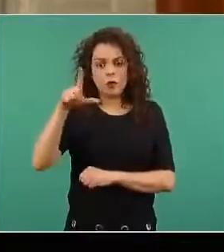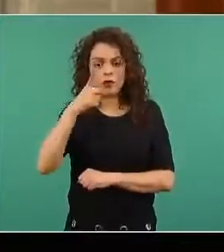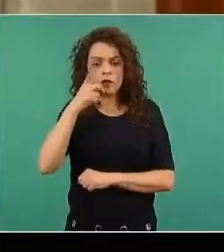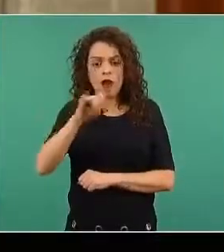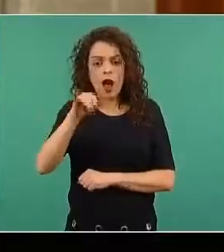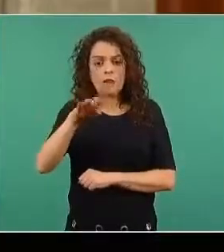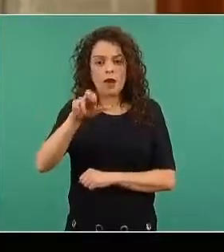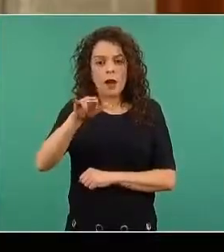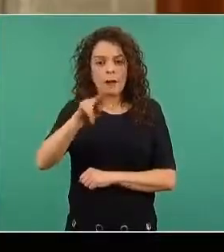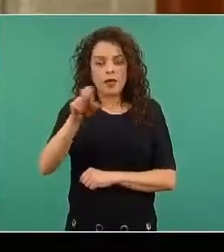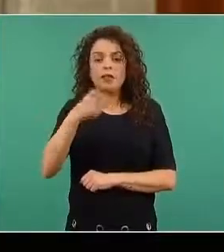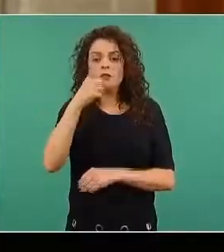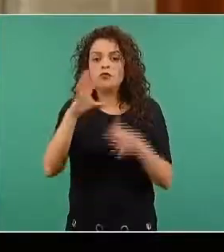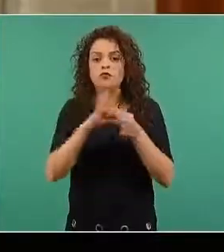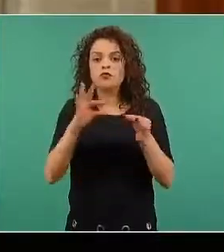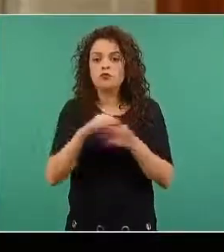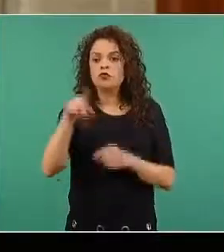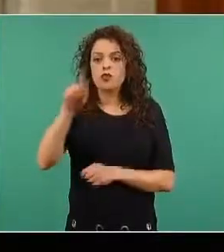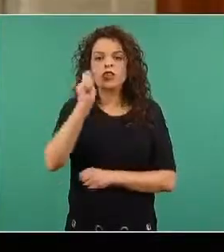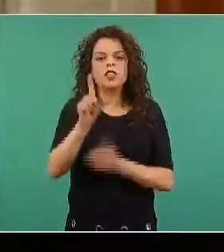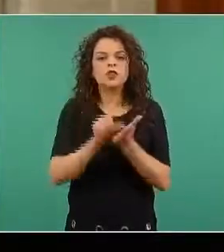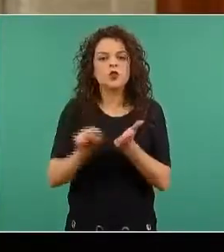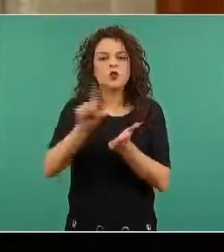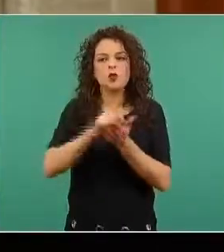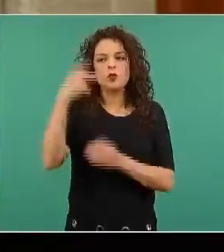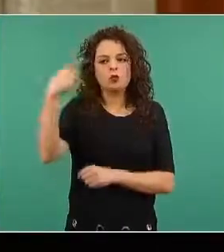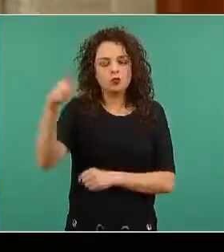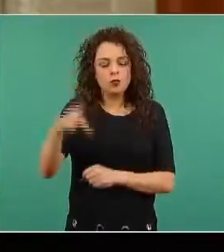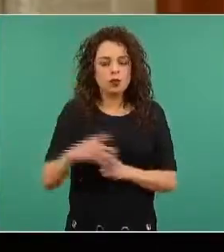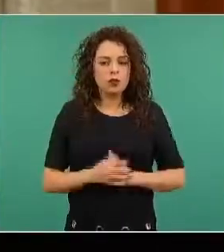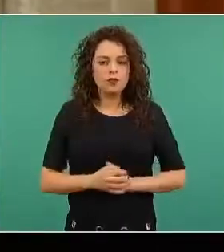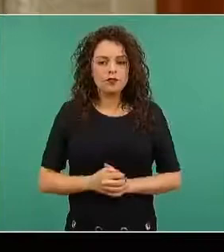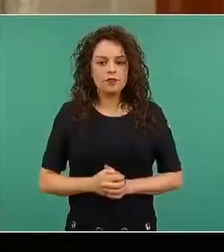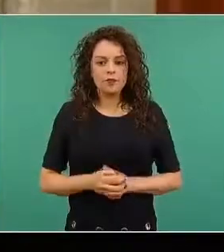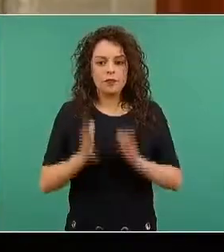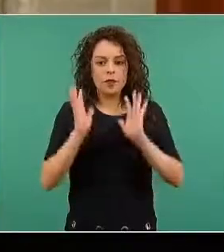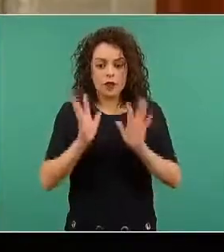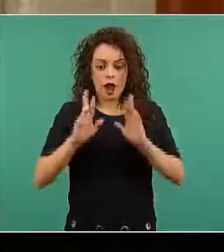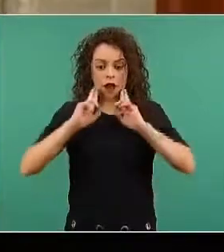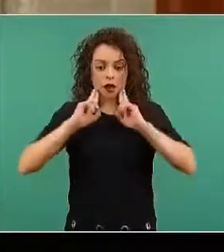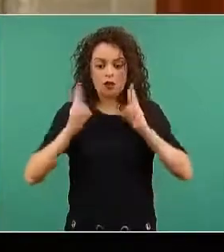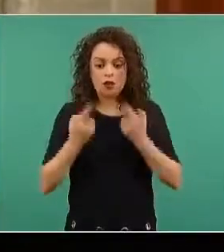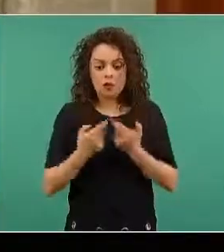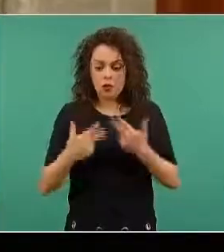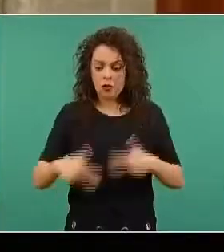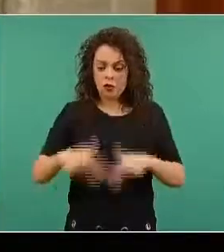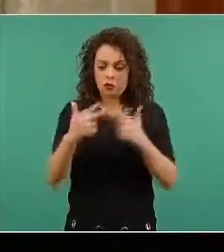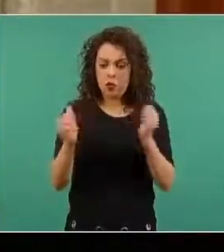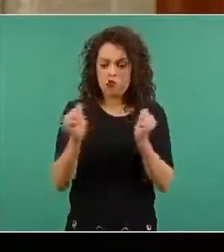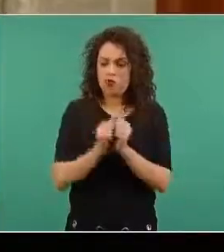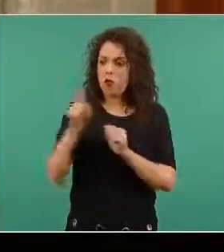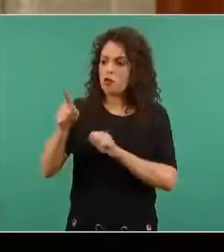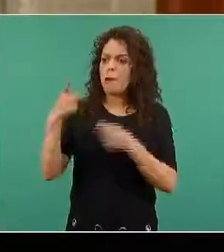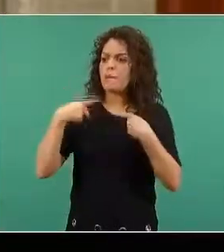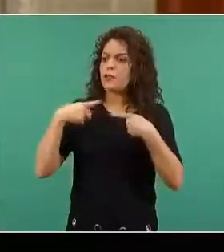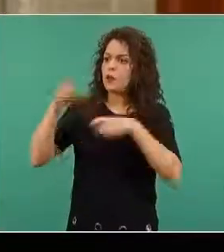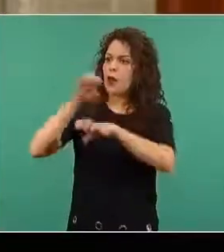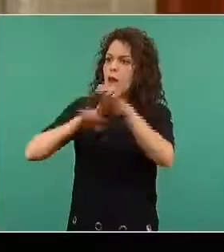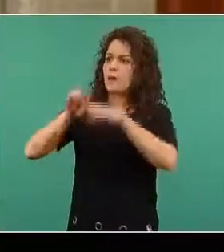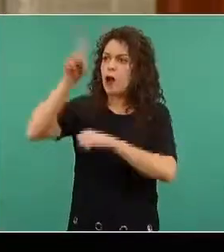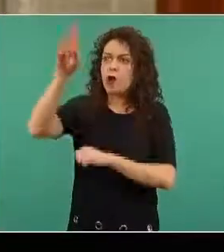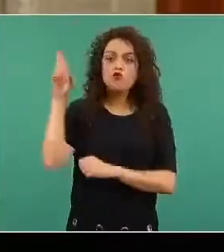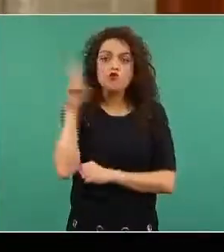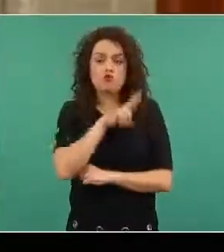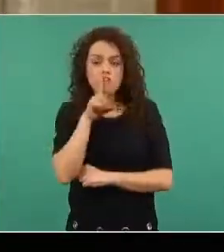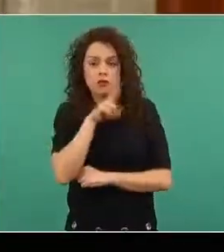de informar a través de su cuenta de Twitter que pues ya tuvo una reunión virtual con empresarios rusos, el